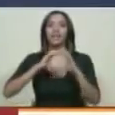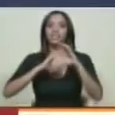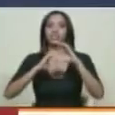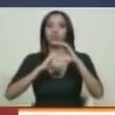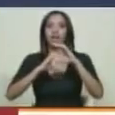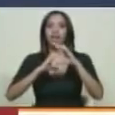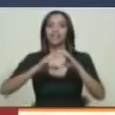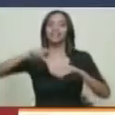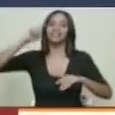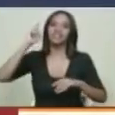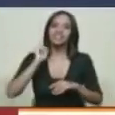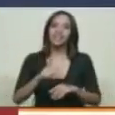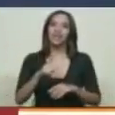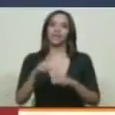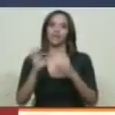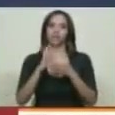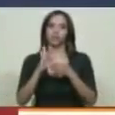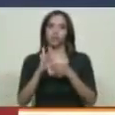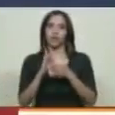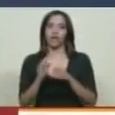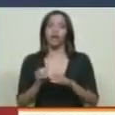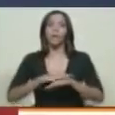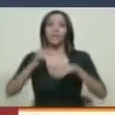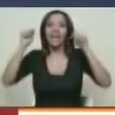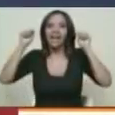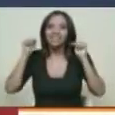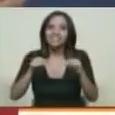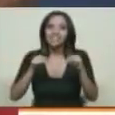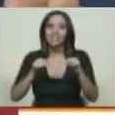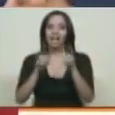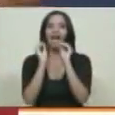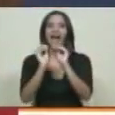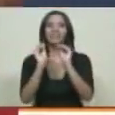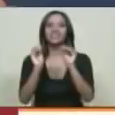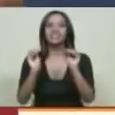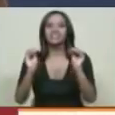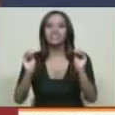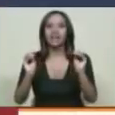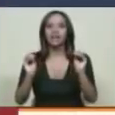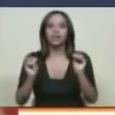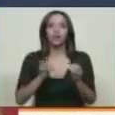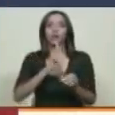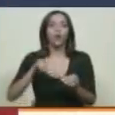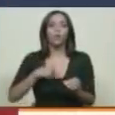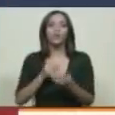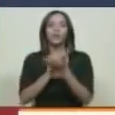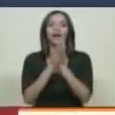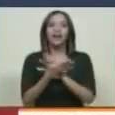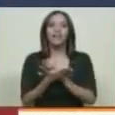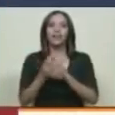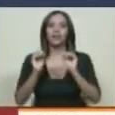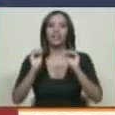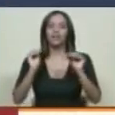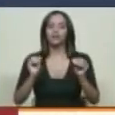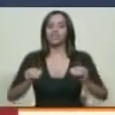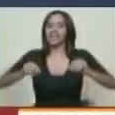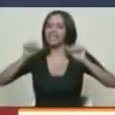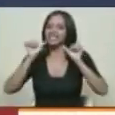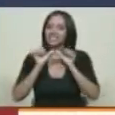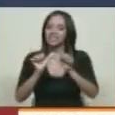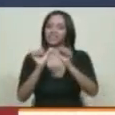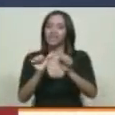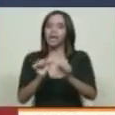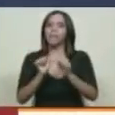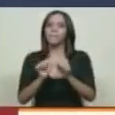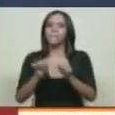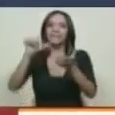qué? Porque es así que nosotros vamos a derrotar denunciando. No podemos acabar con la denuncia. La denuncia debe prevalecer en el seno